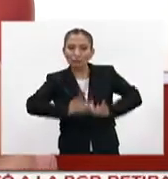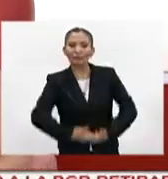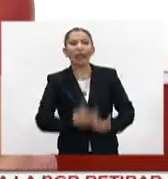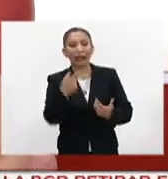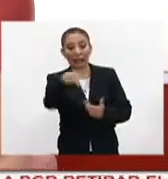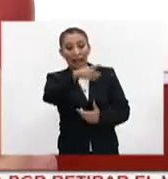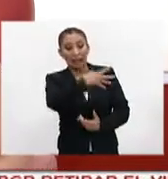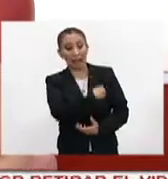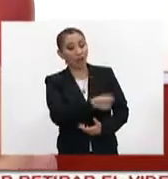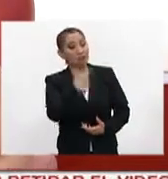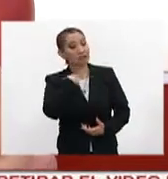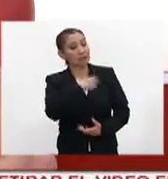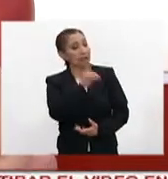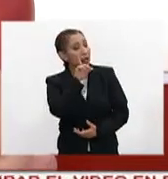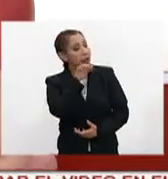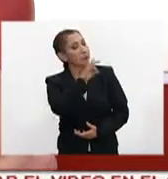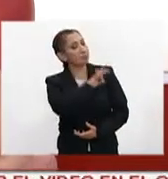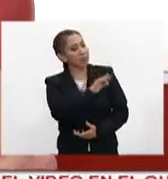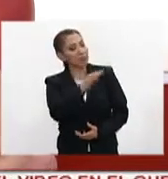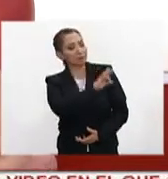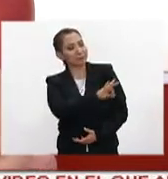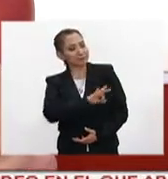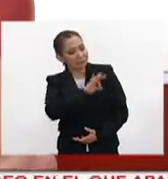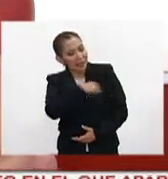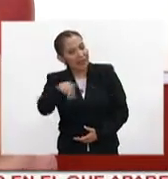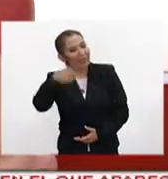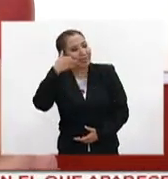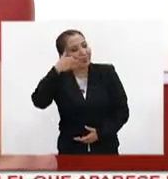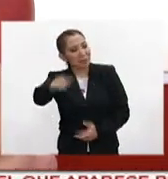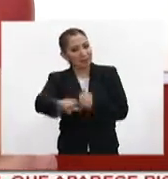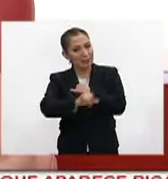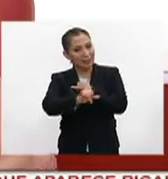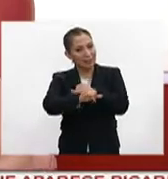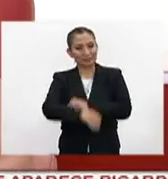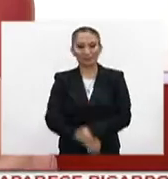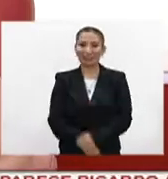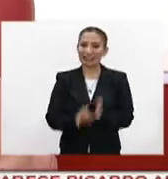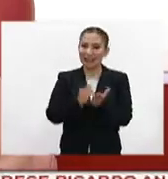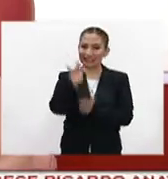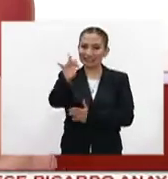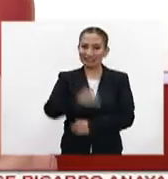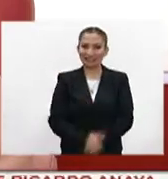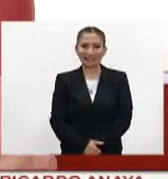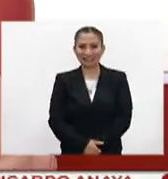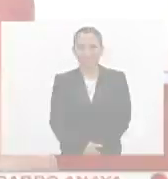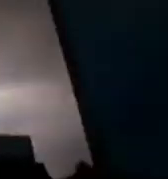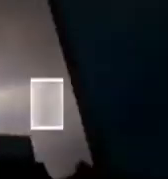y que nuestros hijos y nuestras hijas puedan ser felices en esta era digital. Muchas gracias. Gracias.